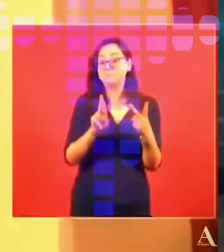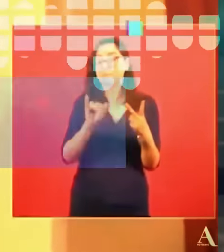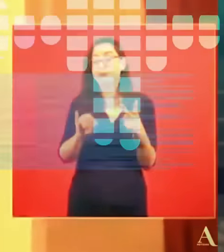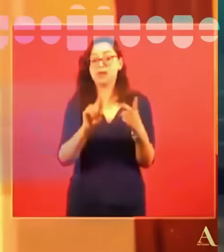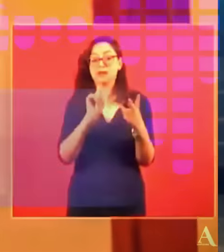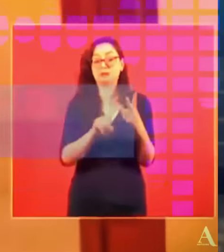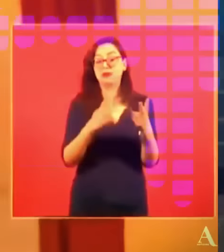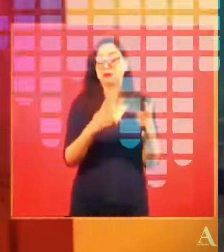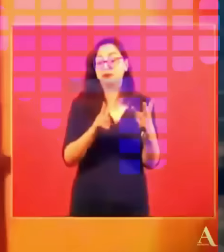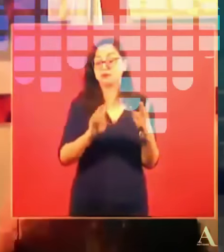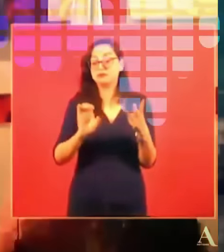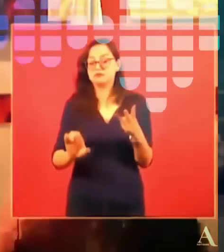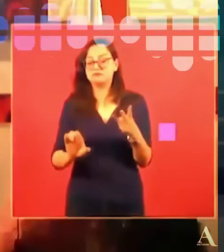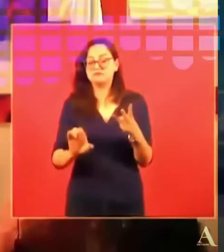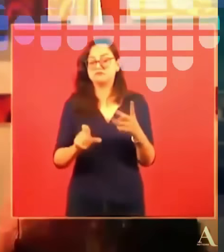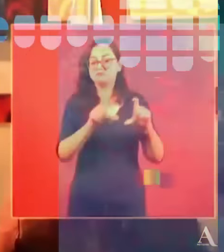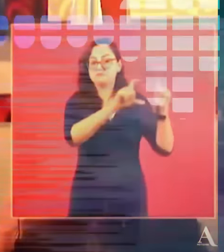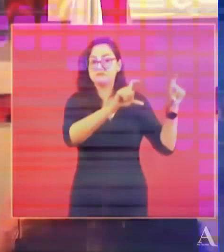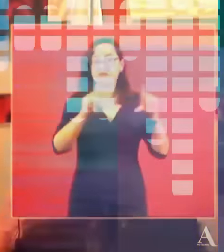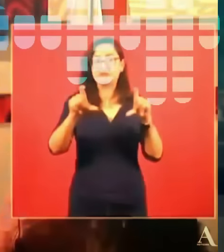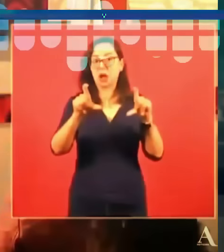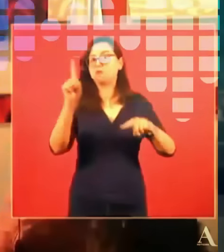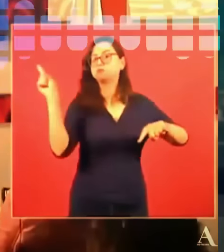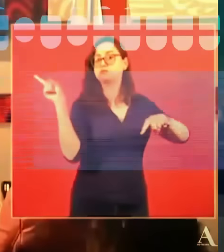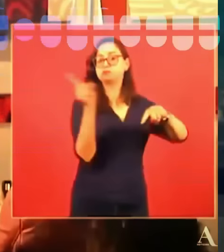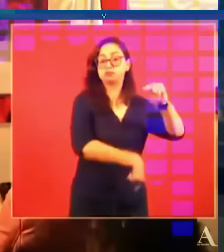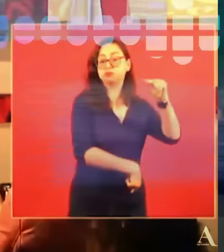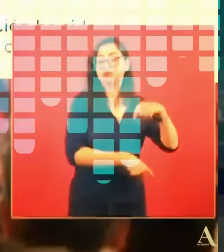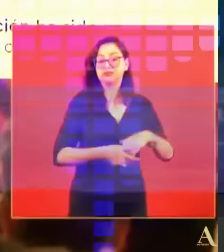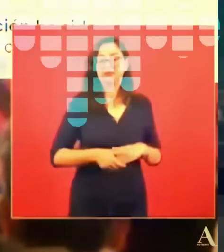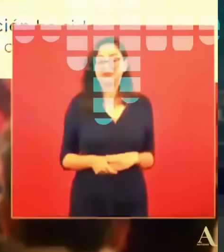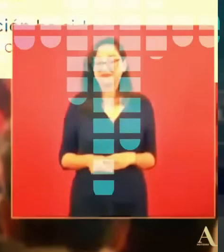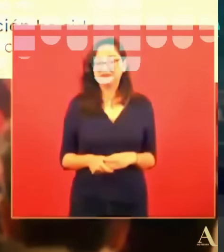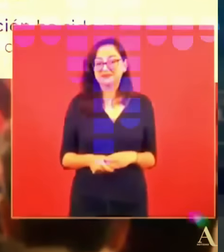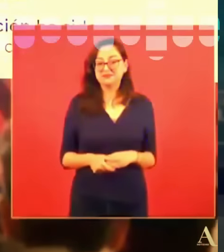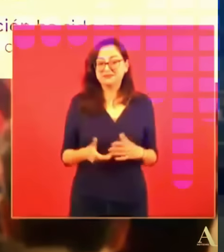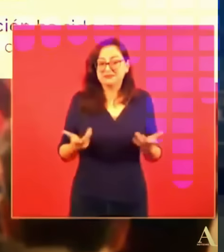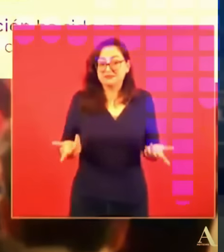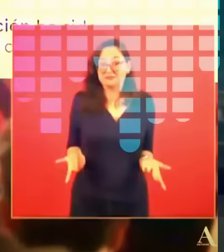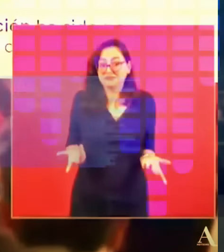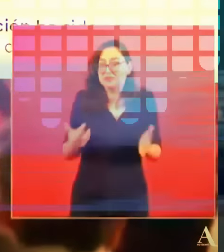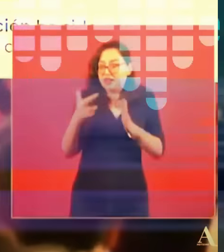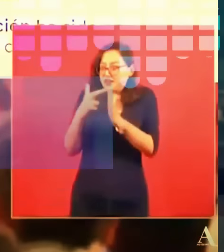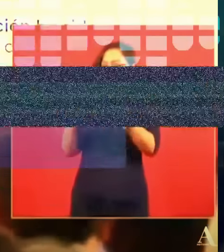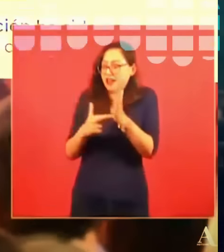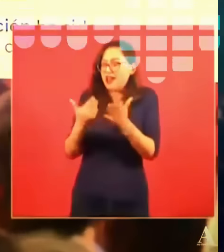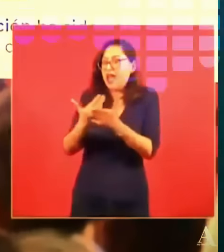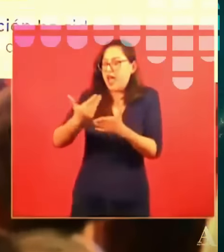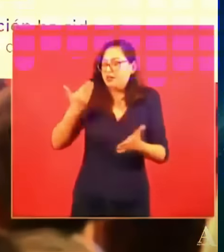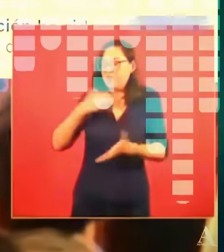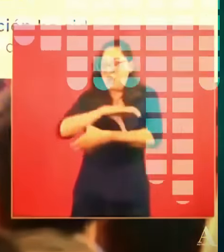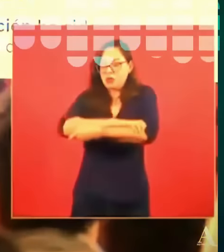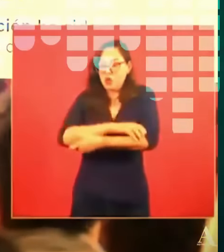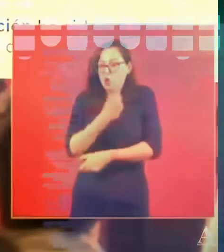para que no exista esta hiperrepresentación que claramente va a lastimar la pluralidad en el Congreso. A ver, dime una